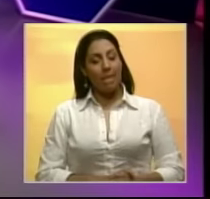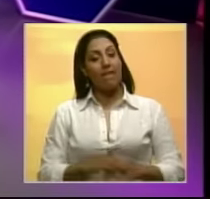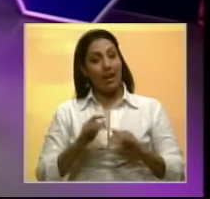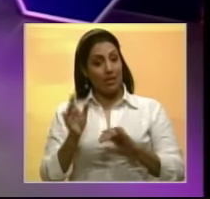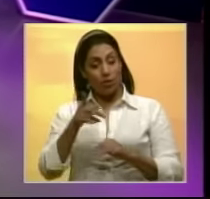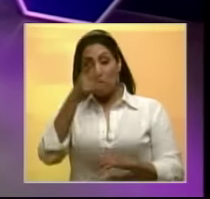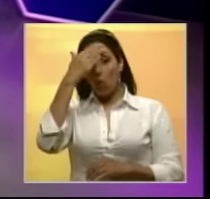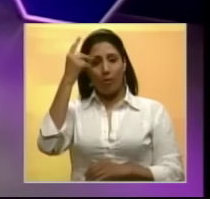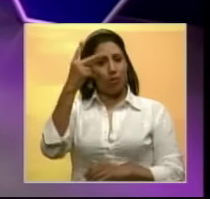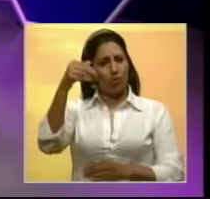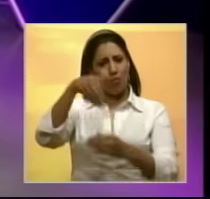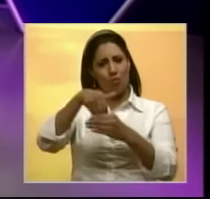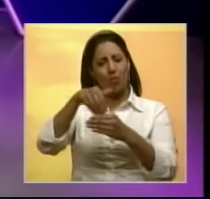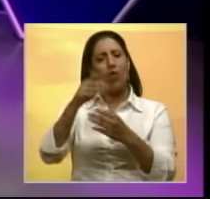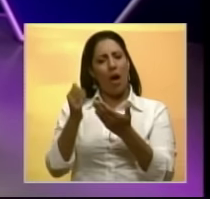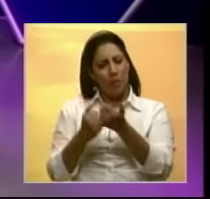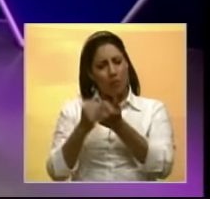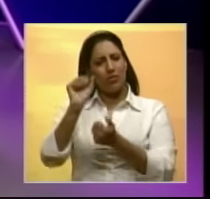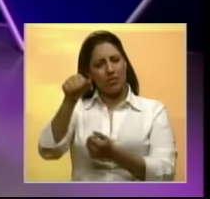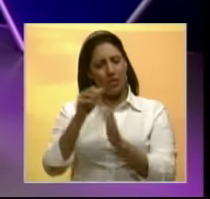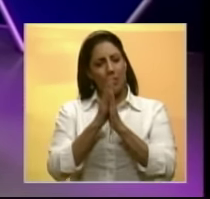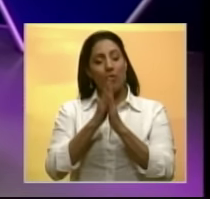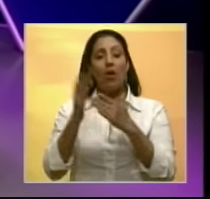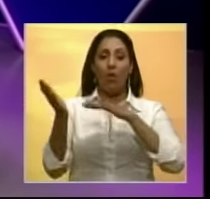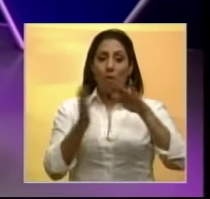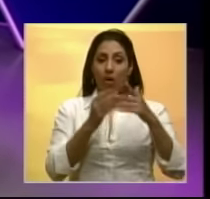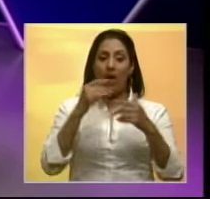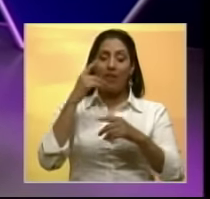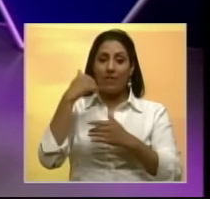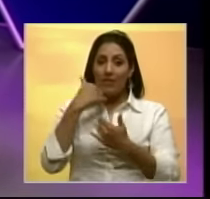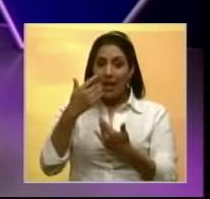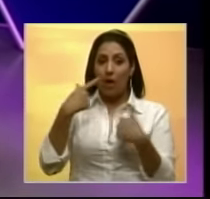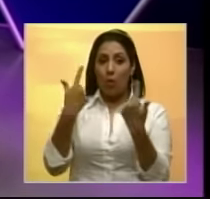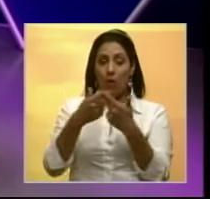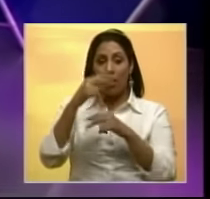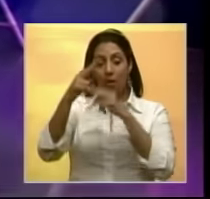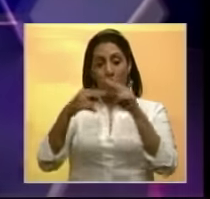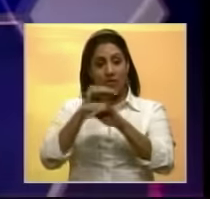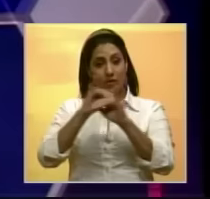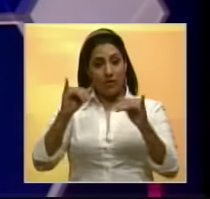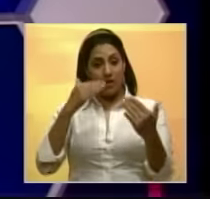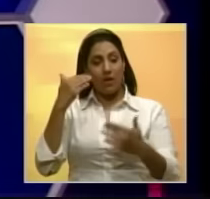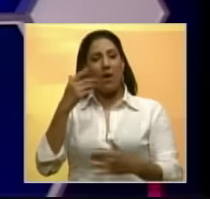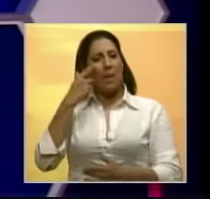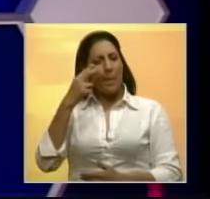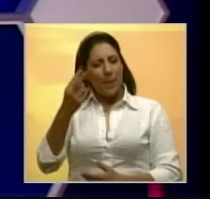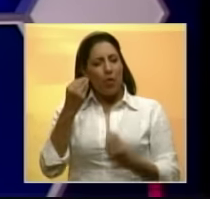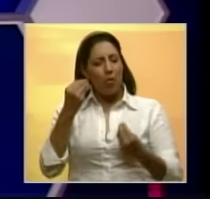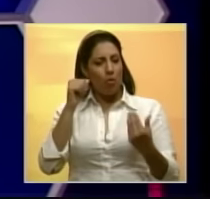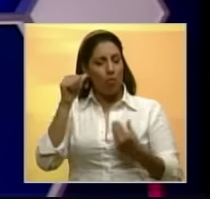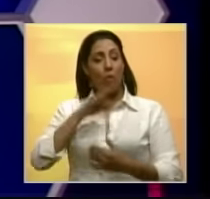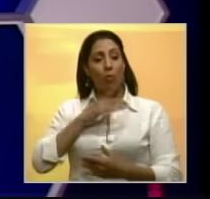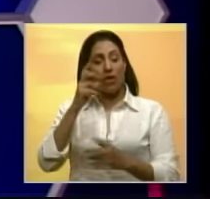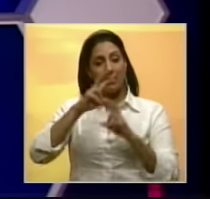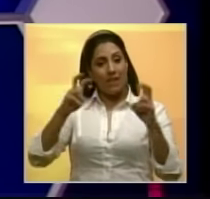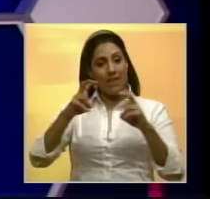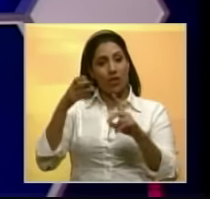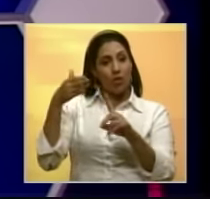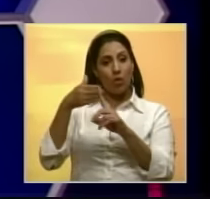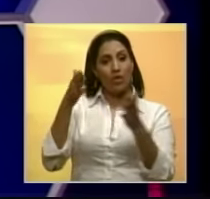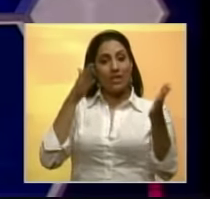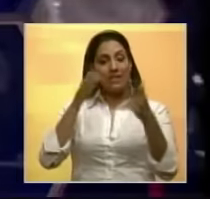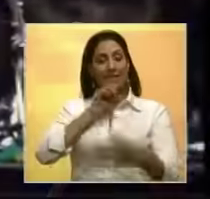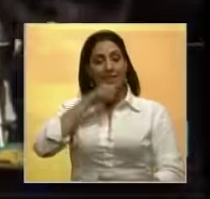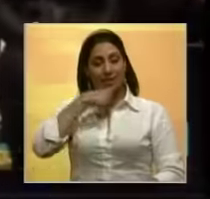Así que no olviden votar y seguimos al pendiente de Marianne rumbo a la noche final del Miss Universo. Ahora veamos por qué Madonna podría ser investigada por el